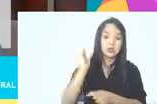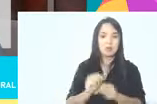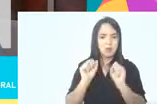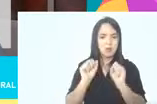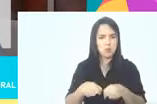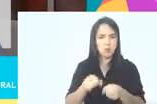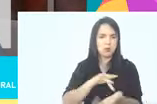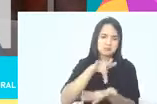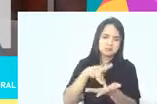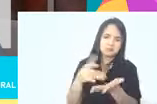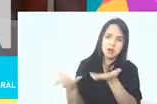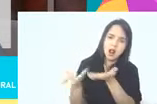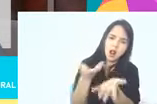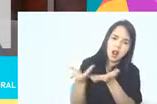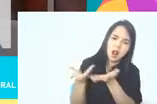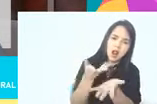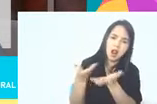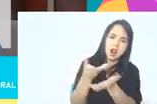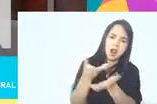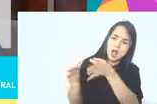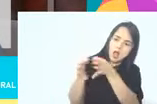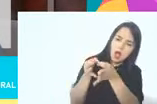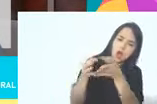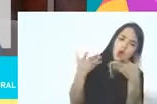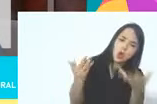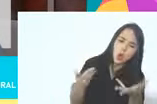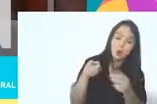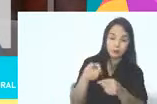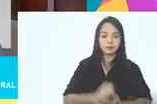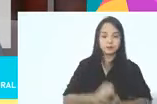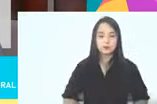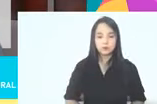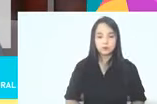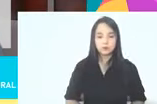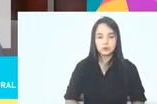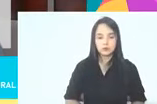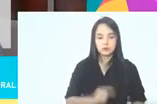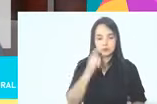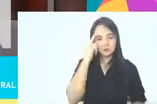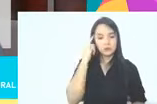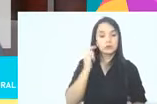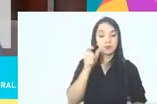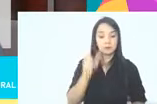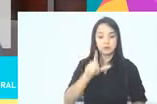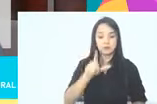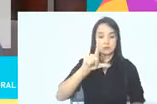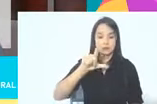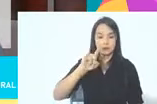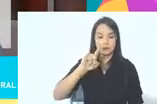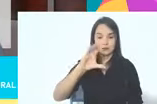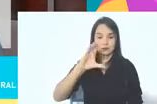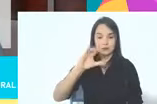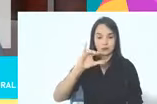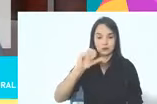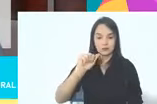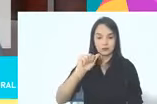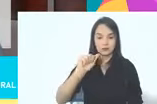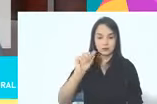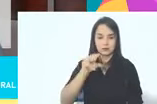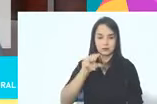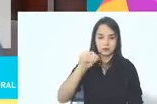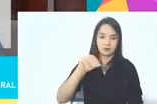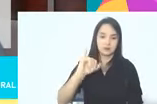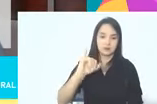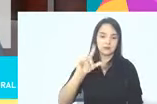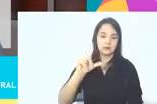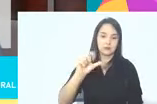conectividad. Correcto. Muy, muy importante decirles eso a ustedes. La gratuidad de estas actividades. Aquí hay diplomados, señor secretario de